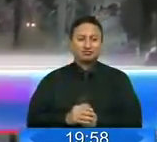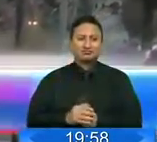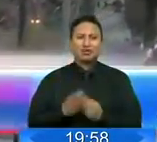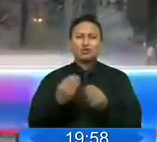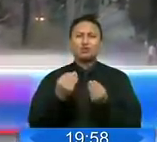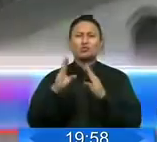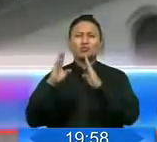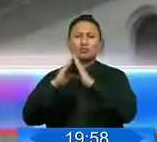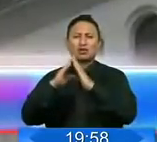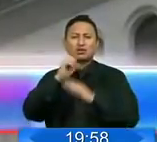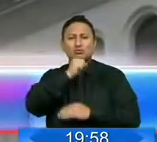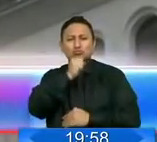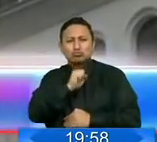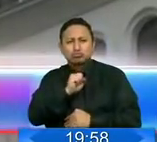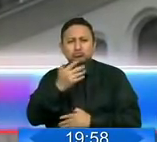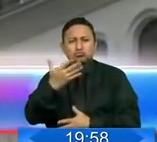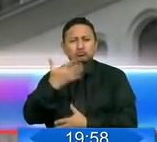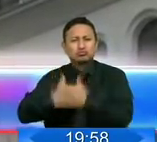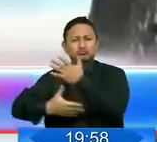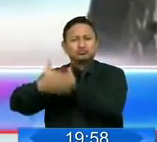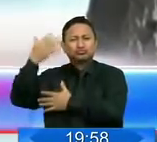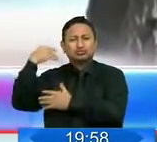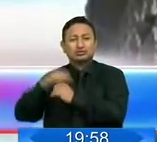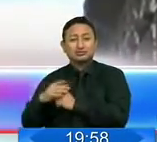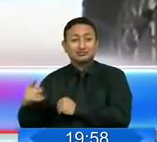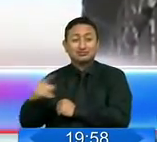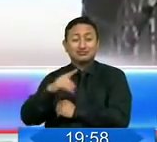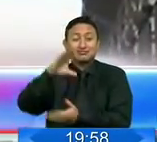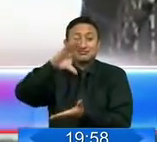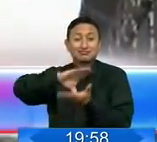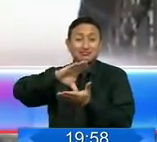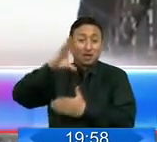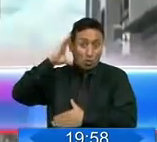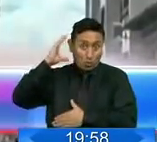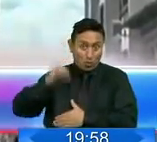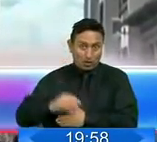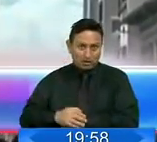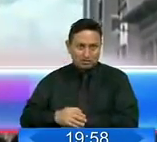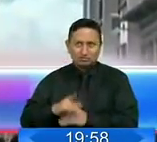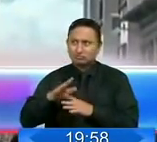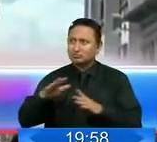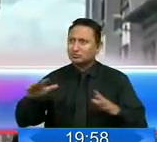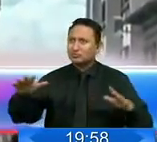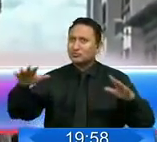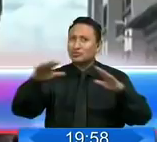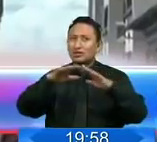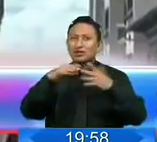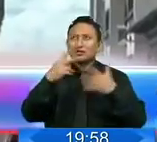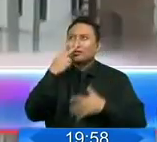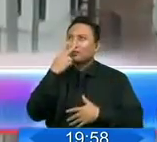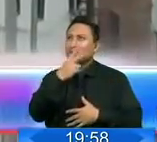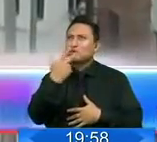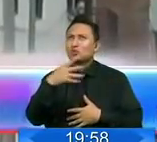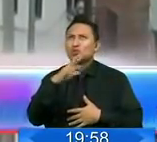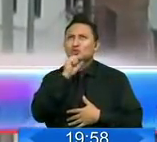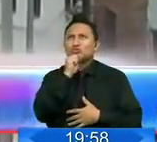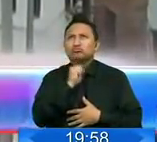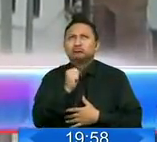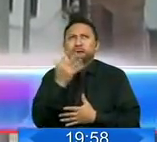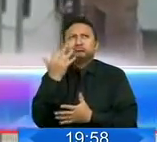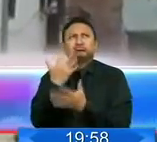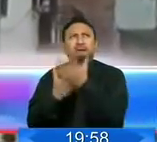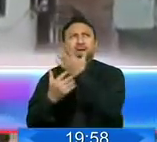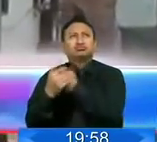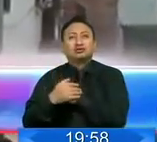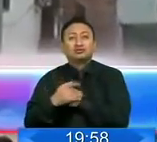patrimoniales de la época republicana tejen en el casco histórico de Cuenca una atmósfera de vieja historia, mientras su arquitectura se integró al